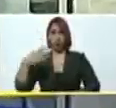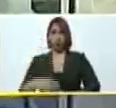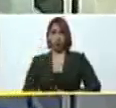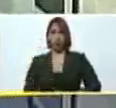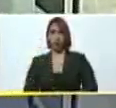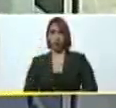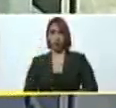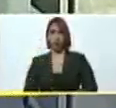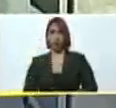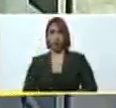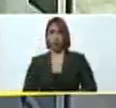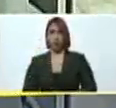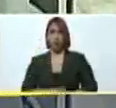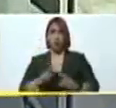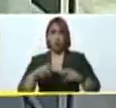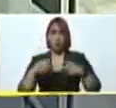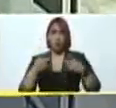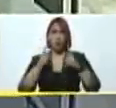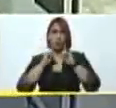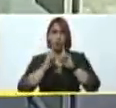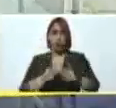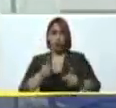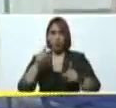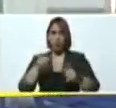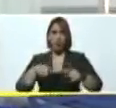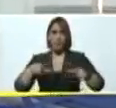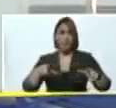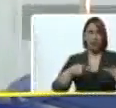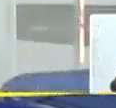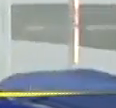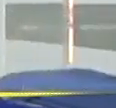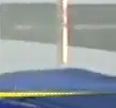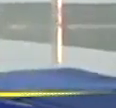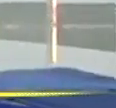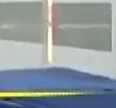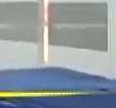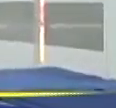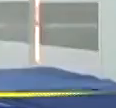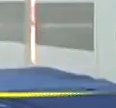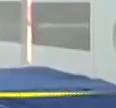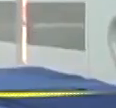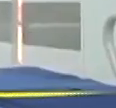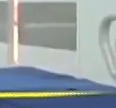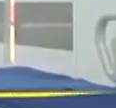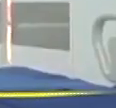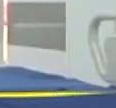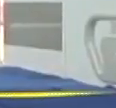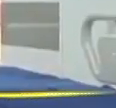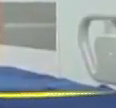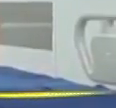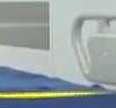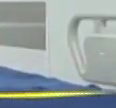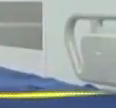un clima nuevo con espacios amplios tenemos una sala para atención inmediata de pacientes que necesiten alguna